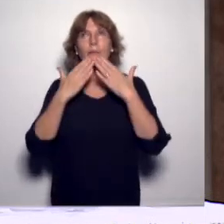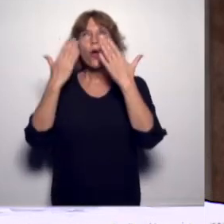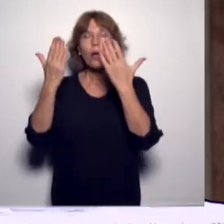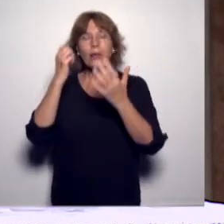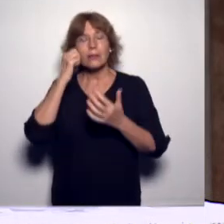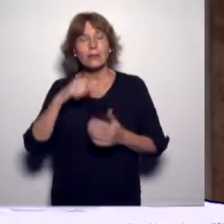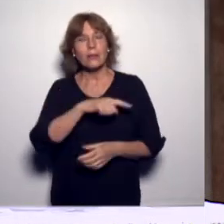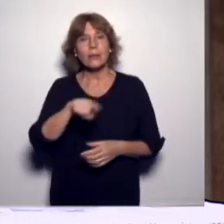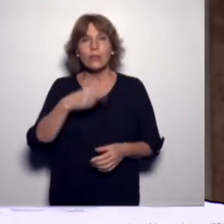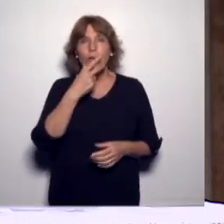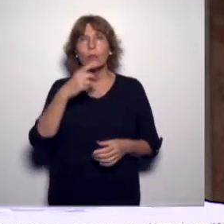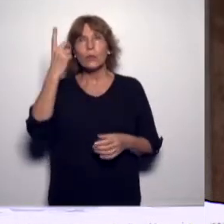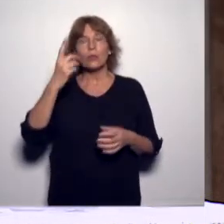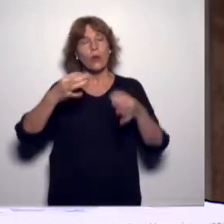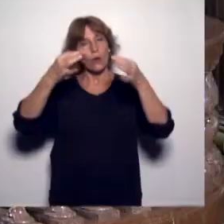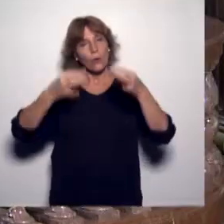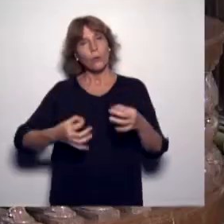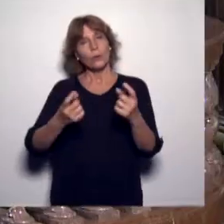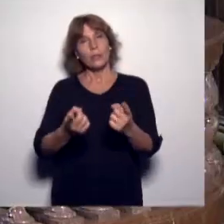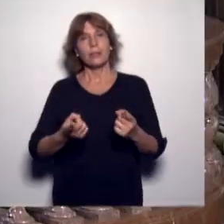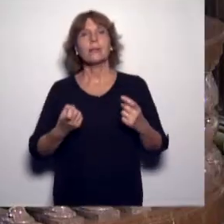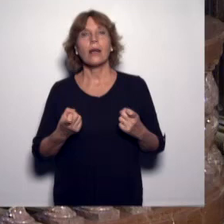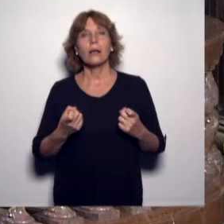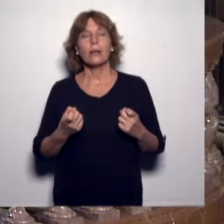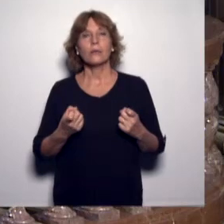Demos gracias al Señor nuestro Dios.